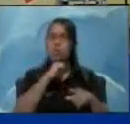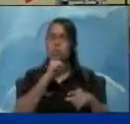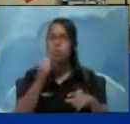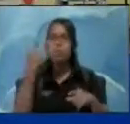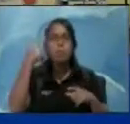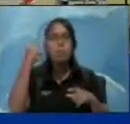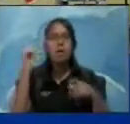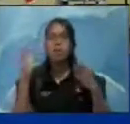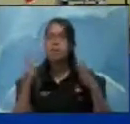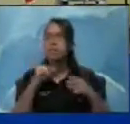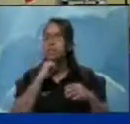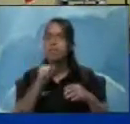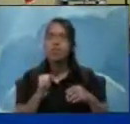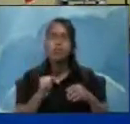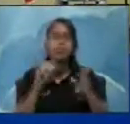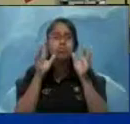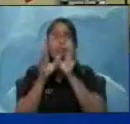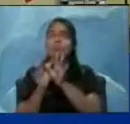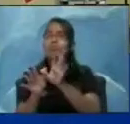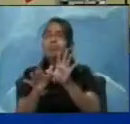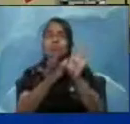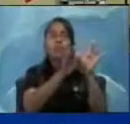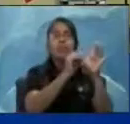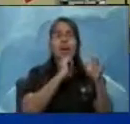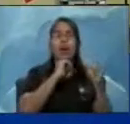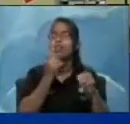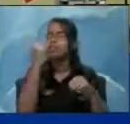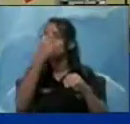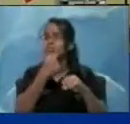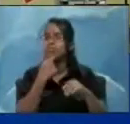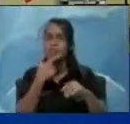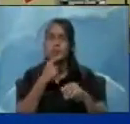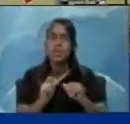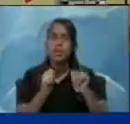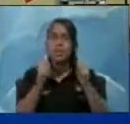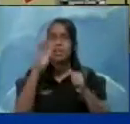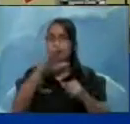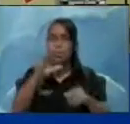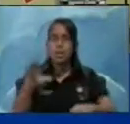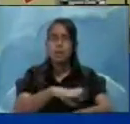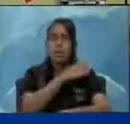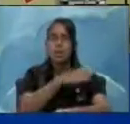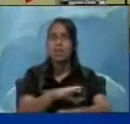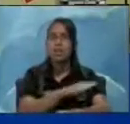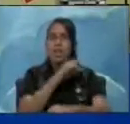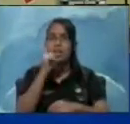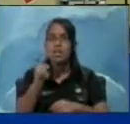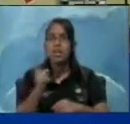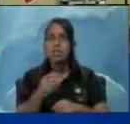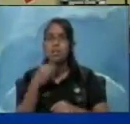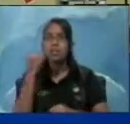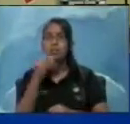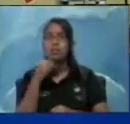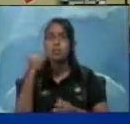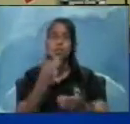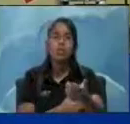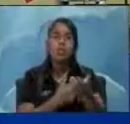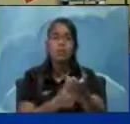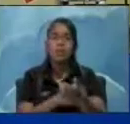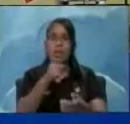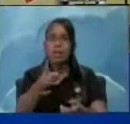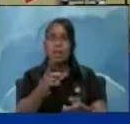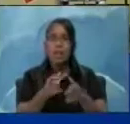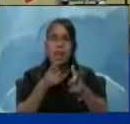Parecía un canario Parecía un pajarito que estaba cantando Y ese muchacho hermano ese